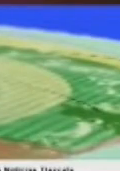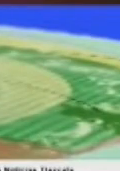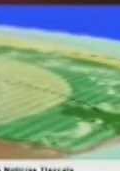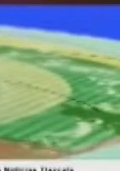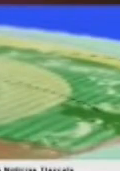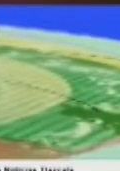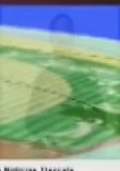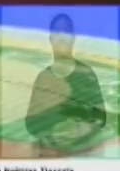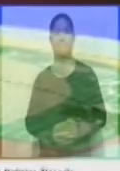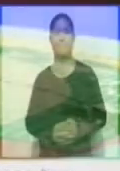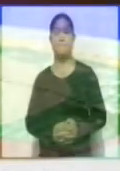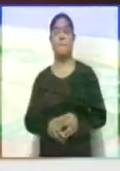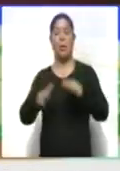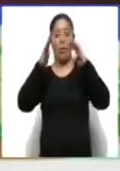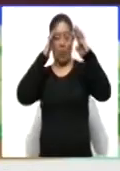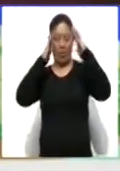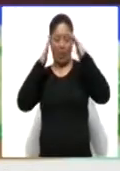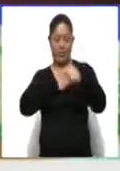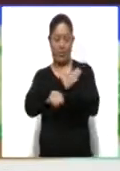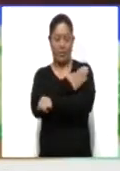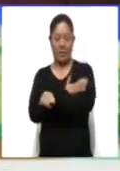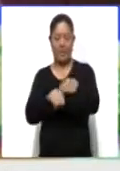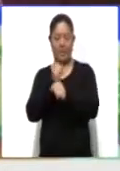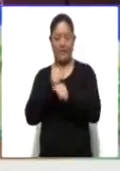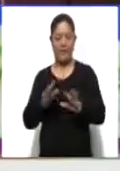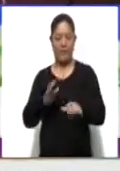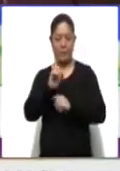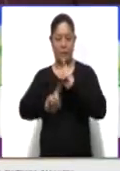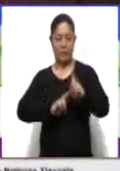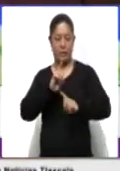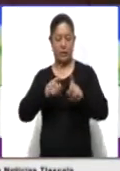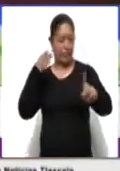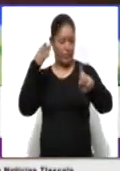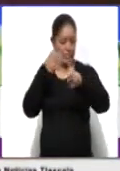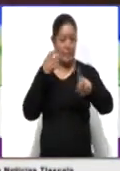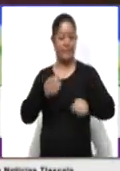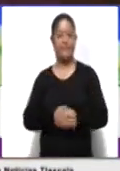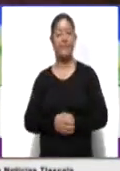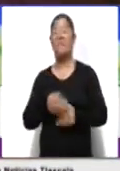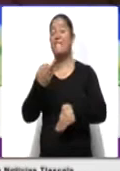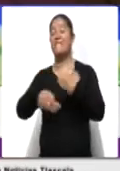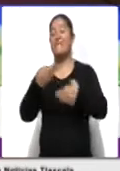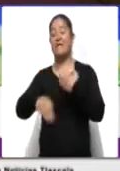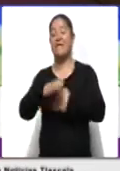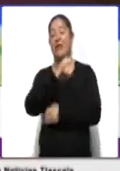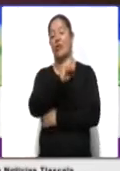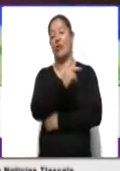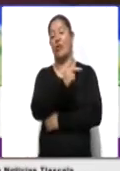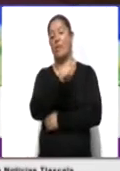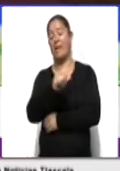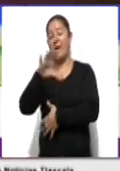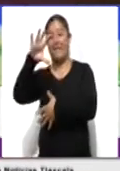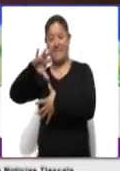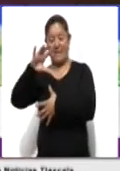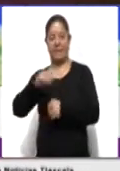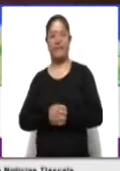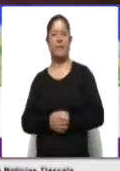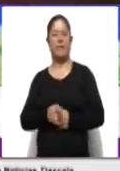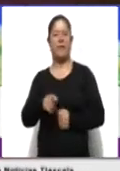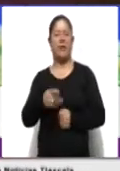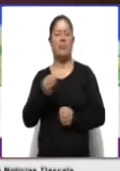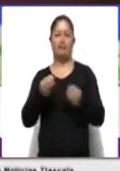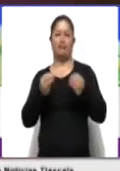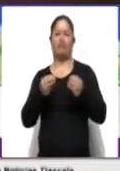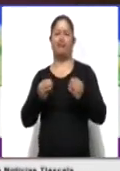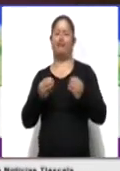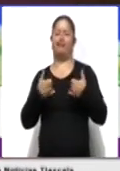Hola, ¿qué tal? Muy buena tarde. Vámonos de manera inmediata a la información deportiva, todo lo que tiene que ver con la final de la Copa América, porque está en la cantidad de jugadores